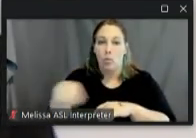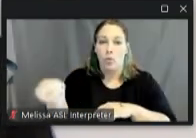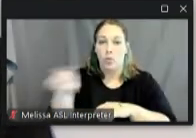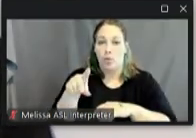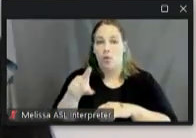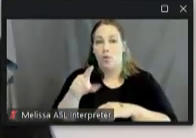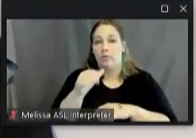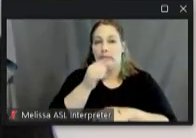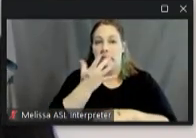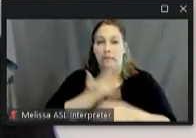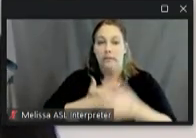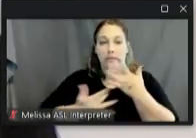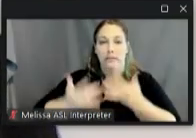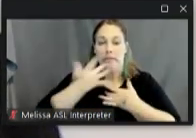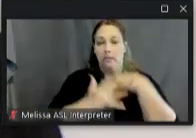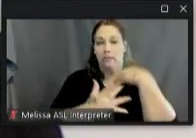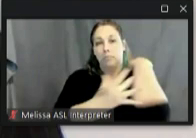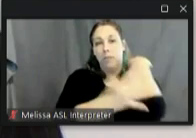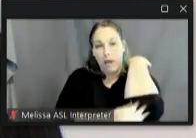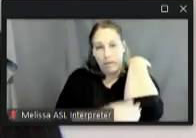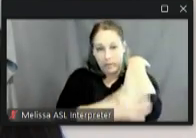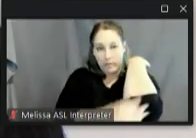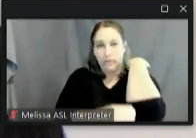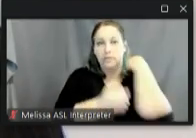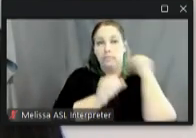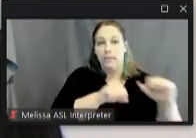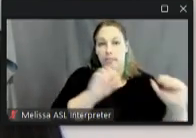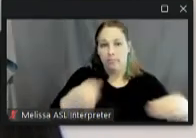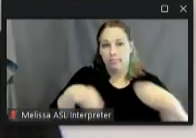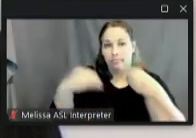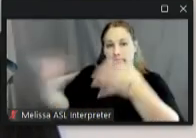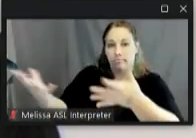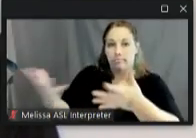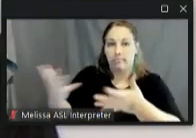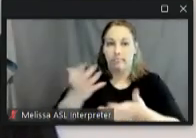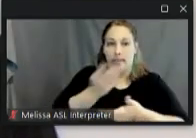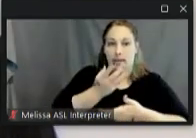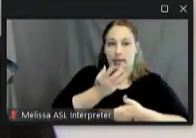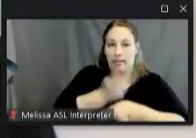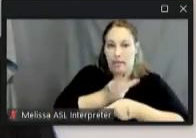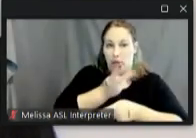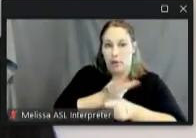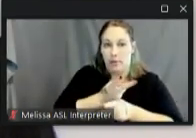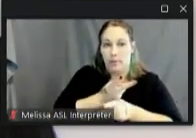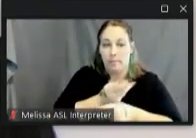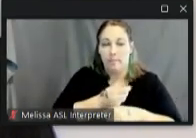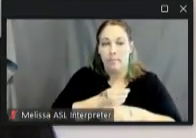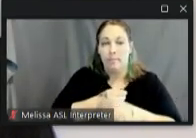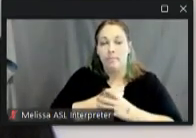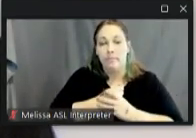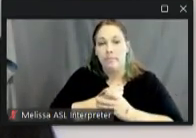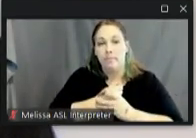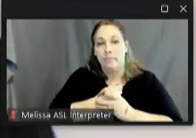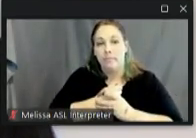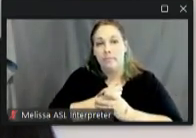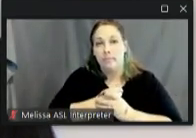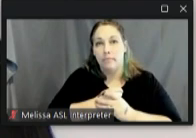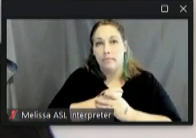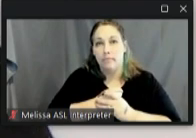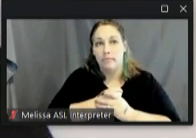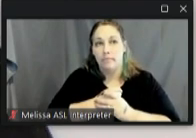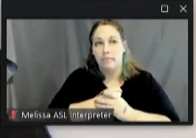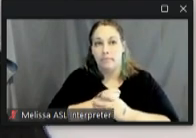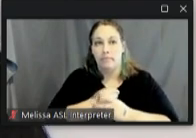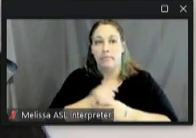las políticas sociales de la Honduras solidaria, incluyente y libre de violencia. En el marco de su competencia, CEDESOL